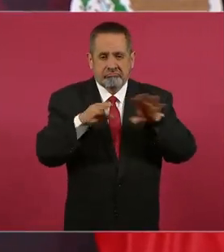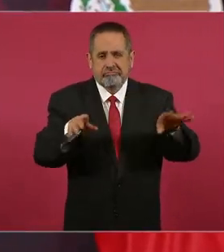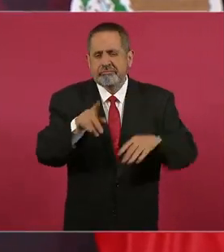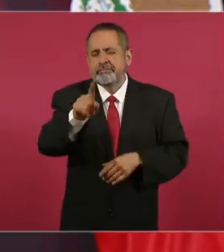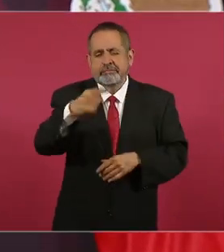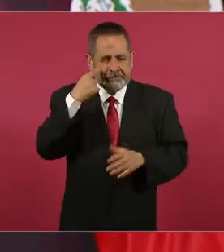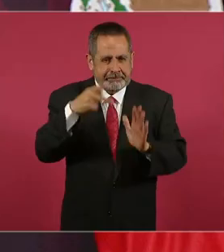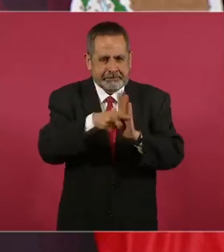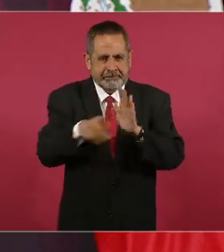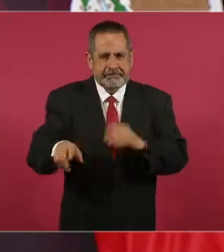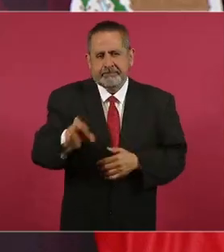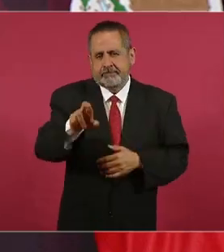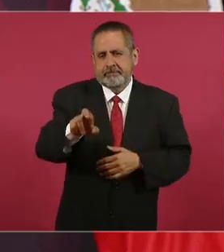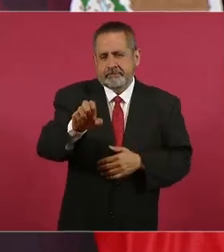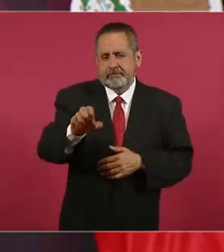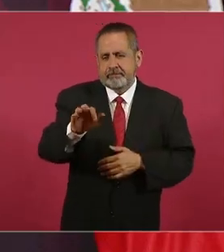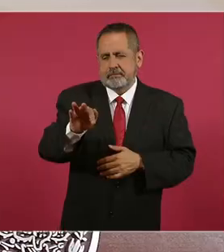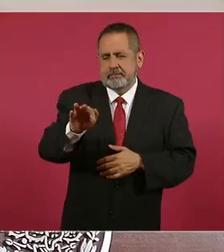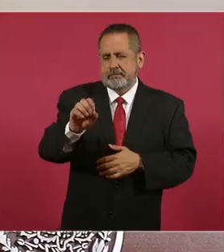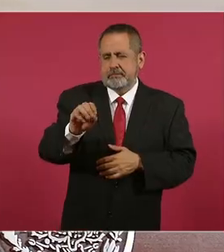La del Reforma.